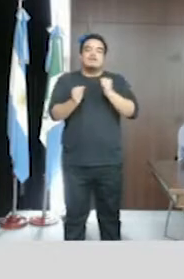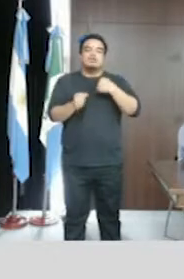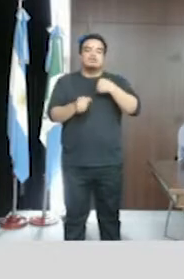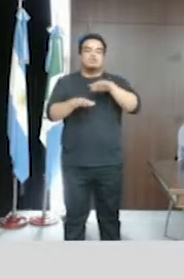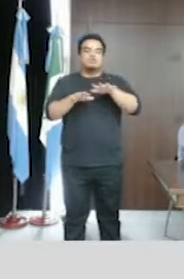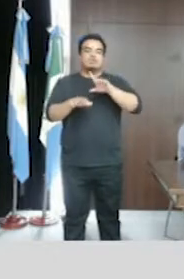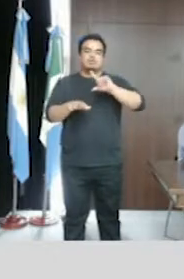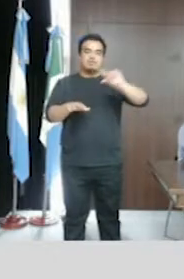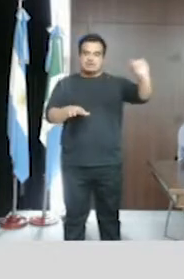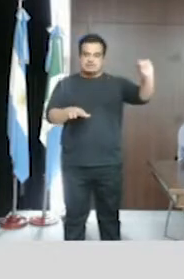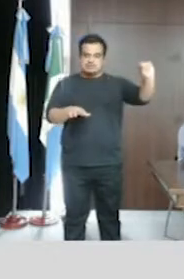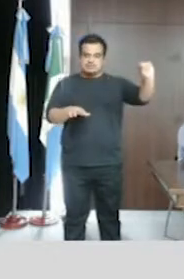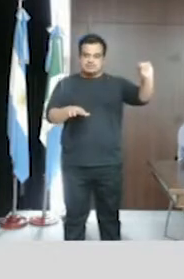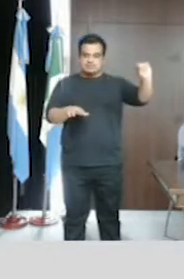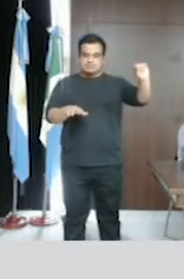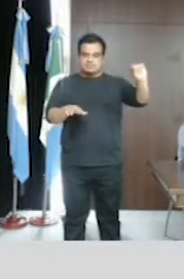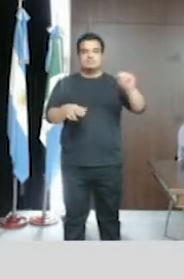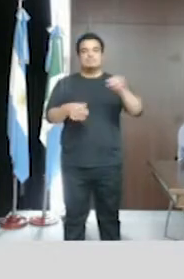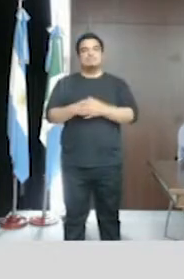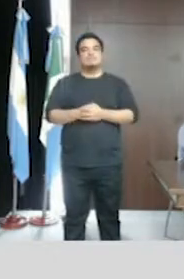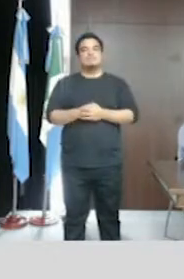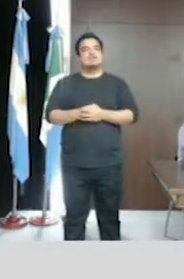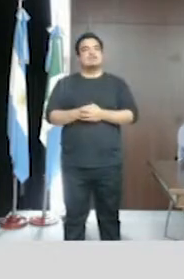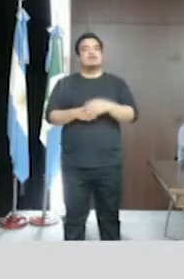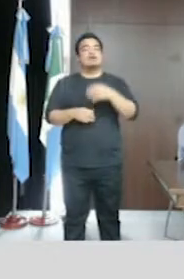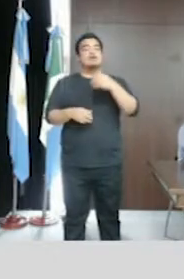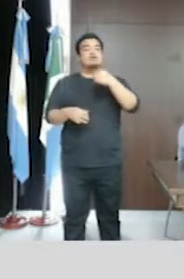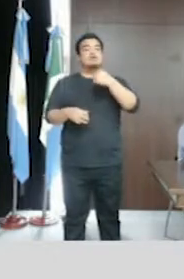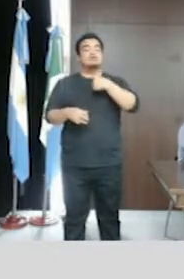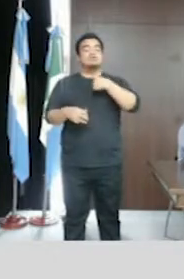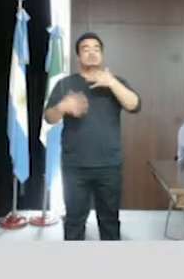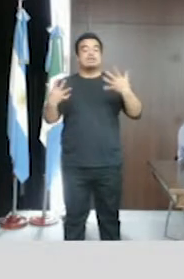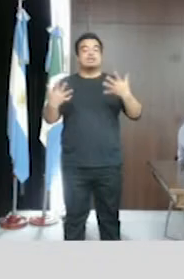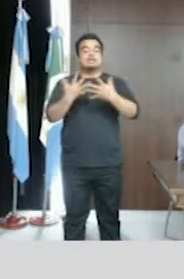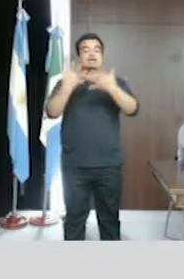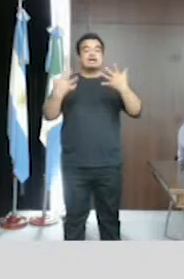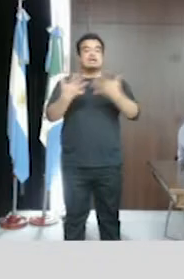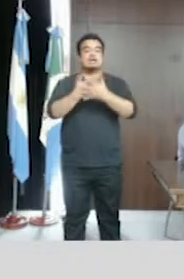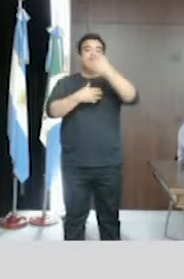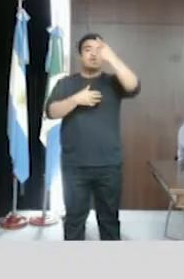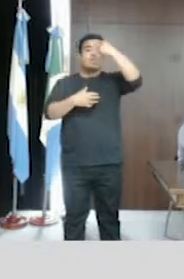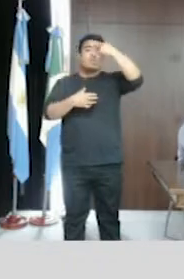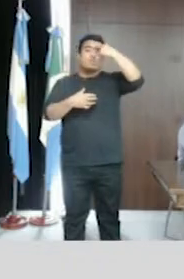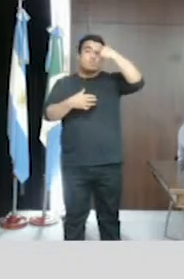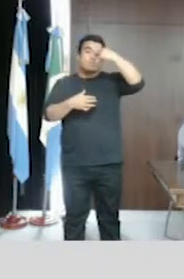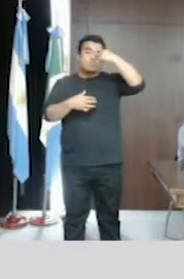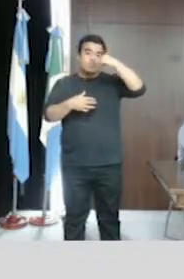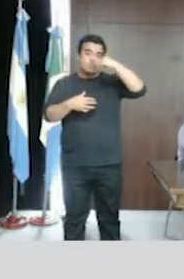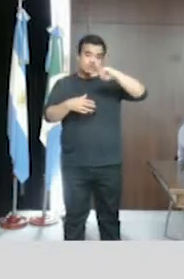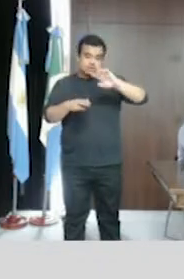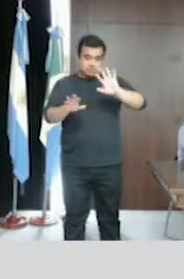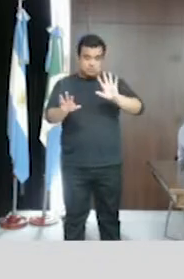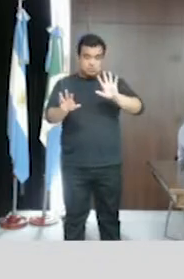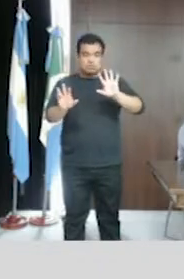me vaya. Cuando estoy llegando al final de mis días, cuando estoy llegando al final